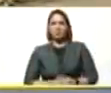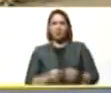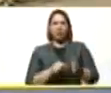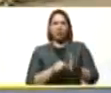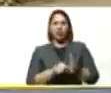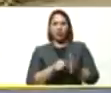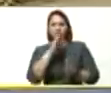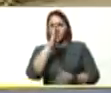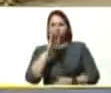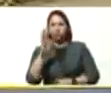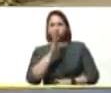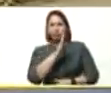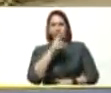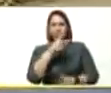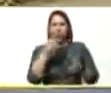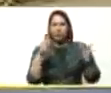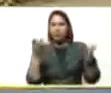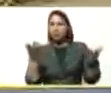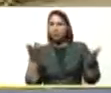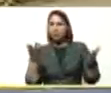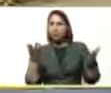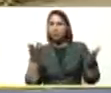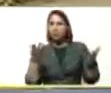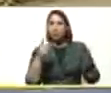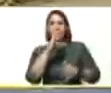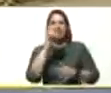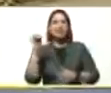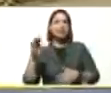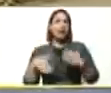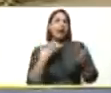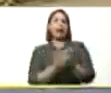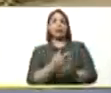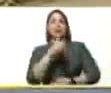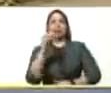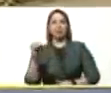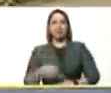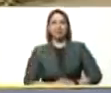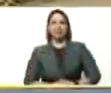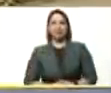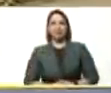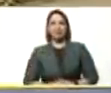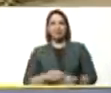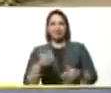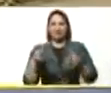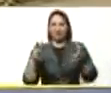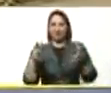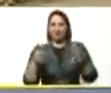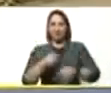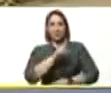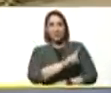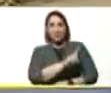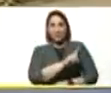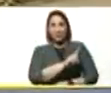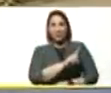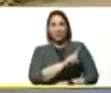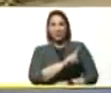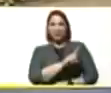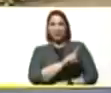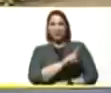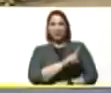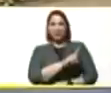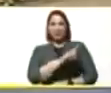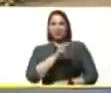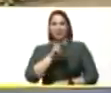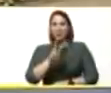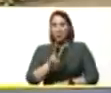cámaras? Bueno, vamos a contar a 100 para ver si de aquí a 100 la ponen. A la 1, a